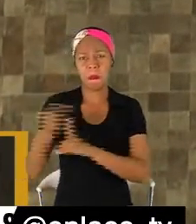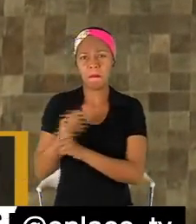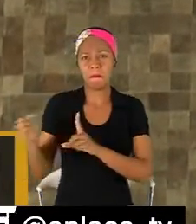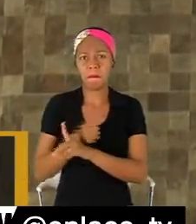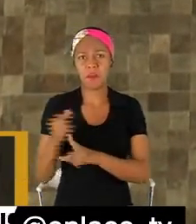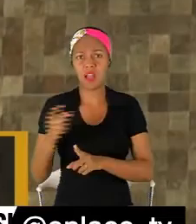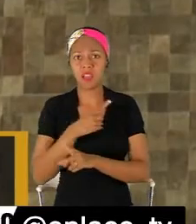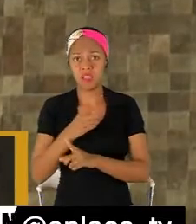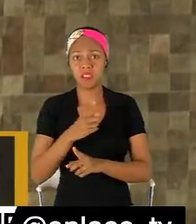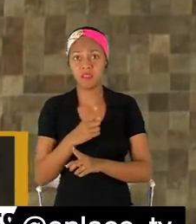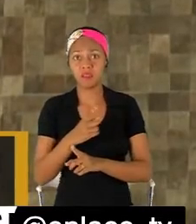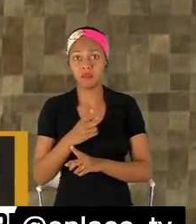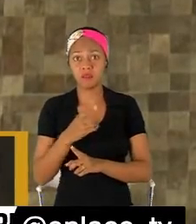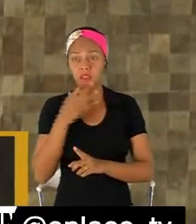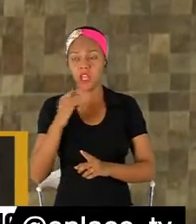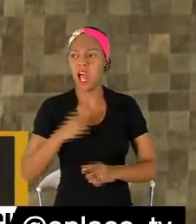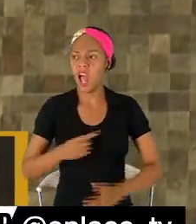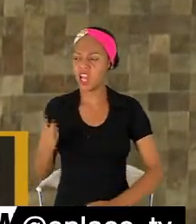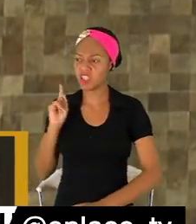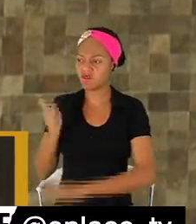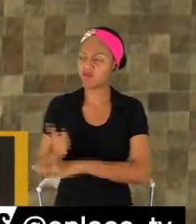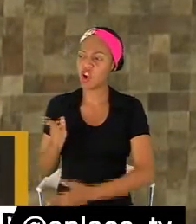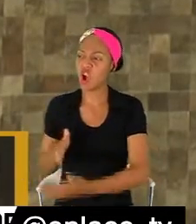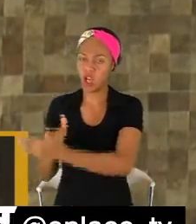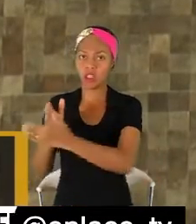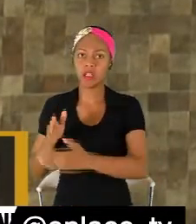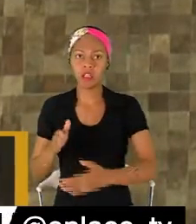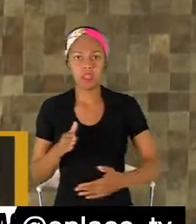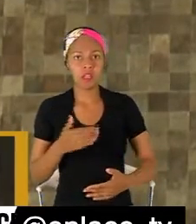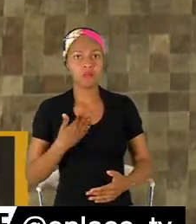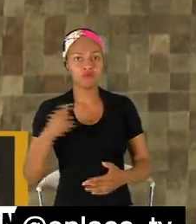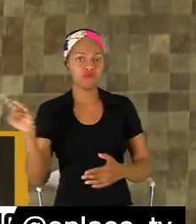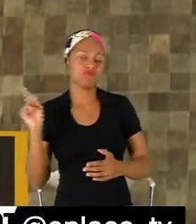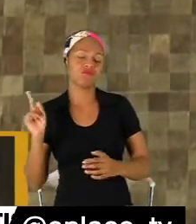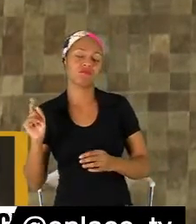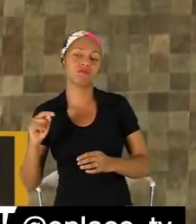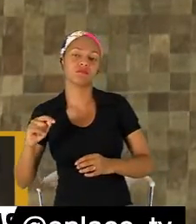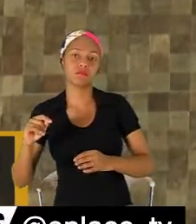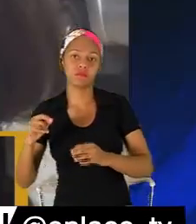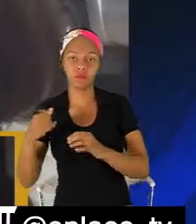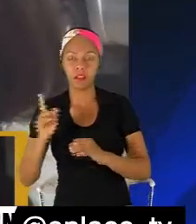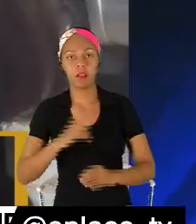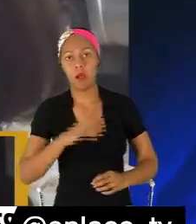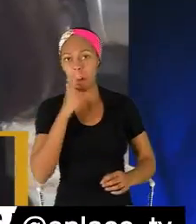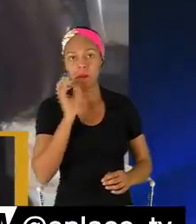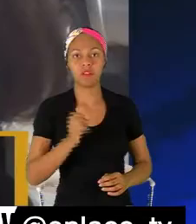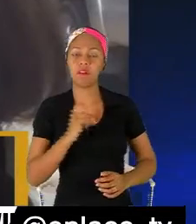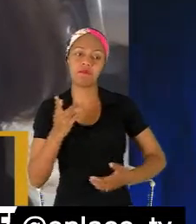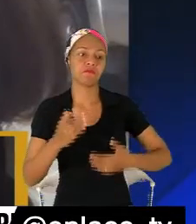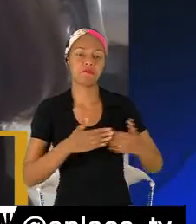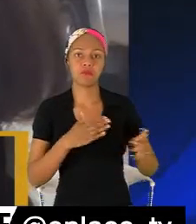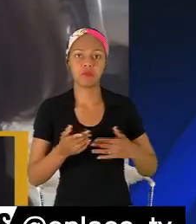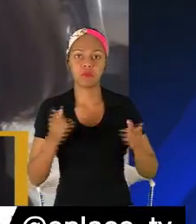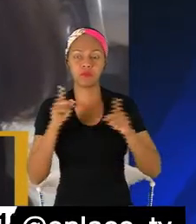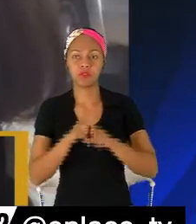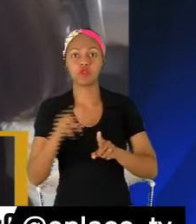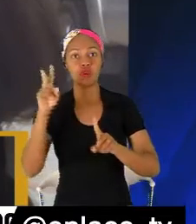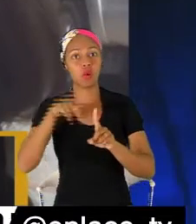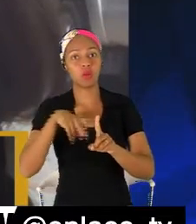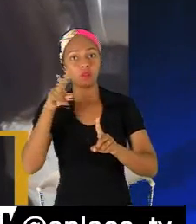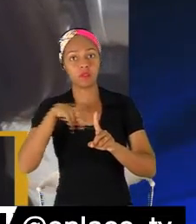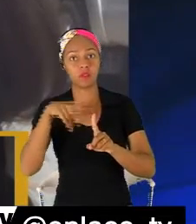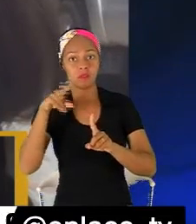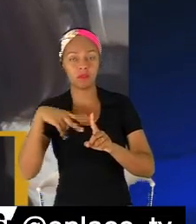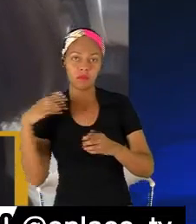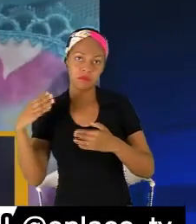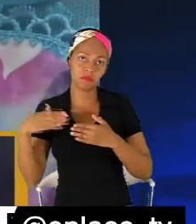joven me entabló una demanda en la comisaría de familia. Aún así, él siguió conviviendo conmigo 2 meses hacia